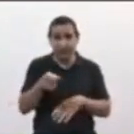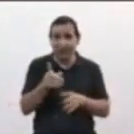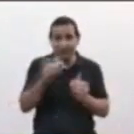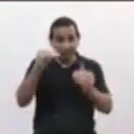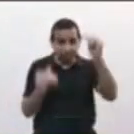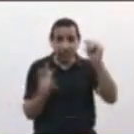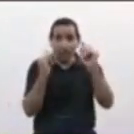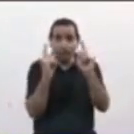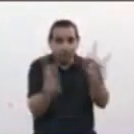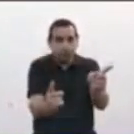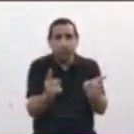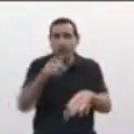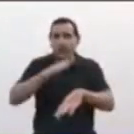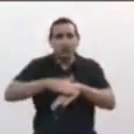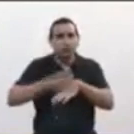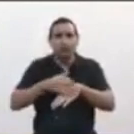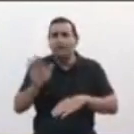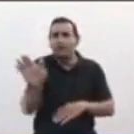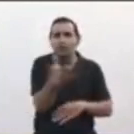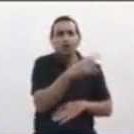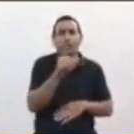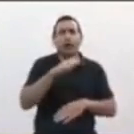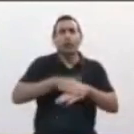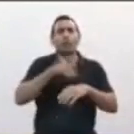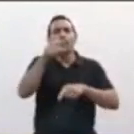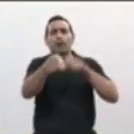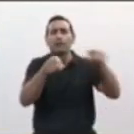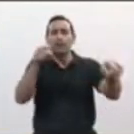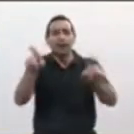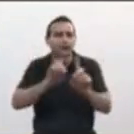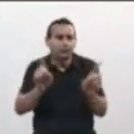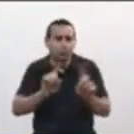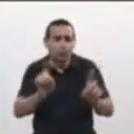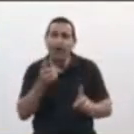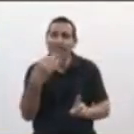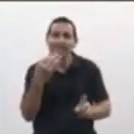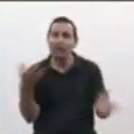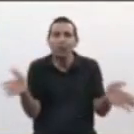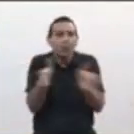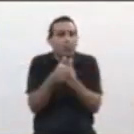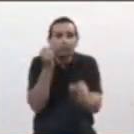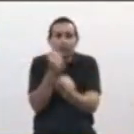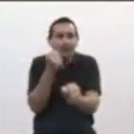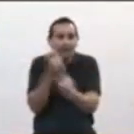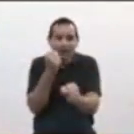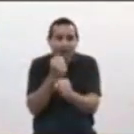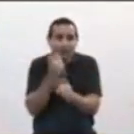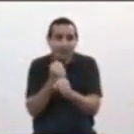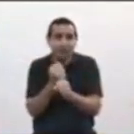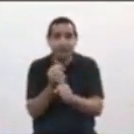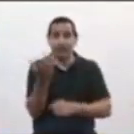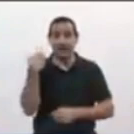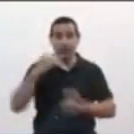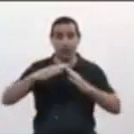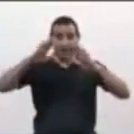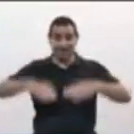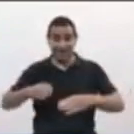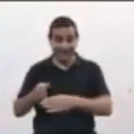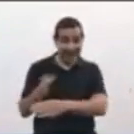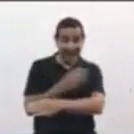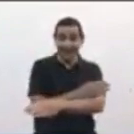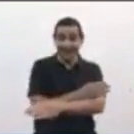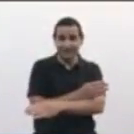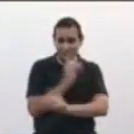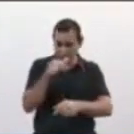estas cosas creo que no es una buena justificación que en esto deberíamos caminar todos juntos antes de que comenzará la cuarentena de hecho